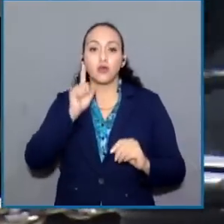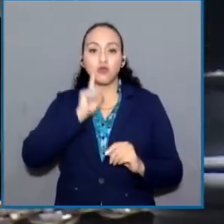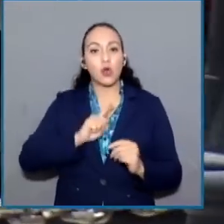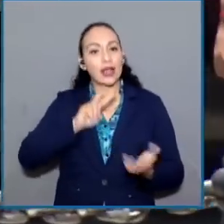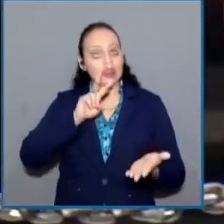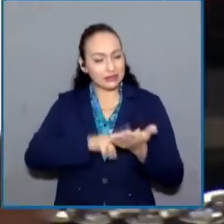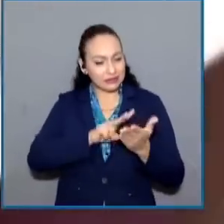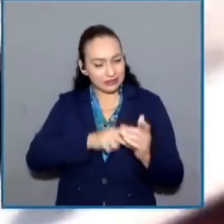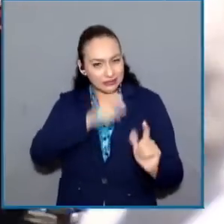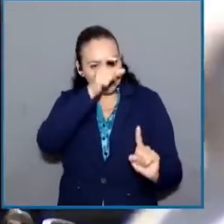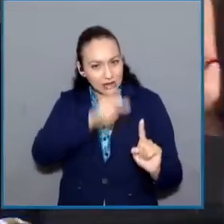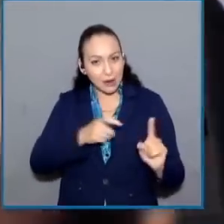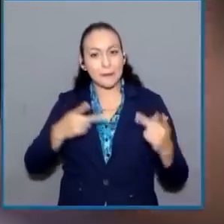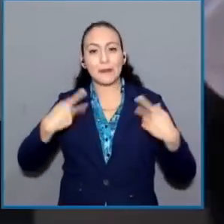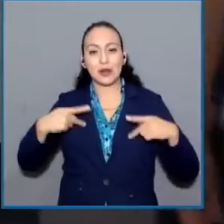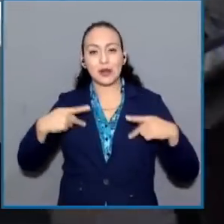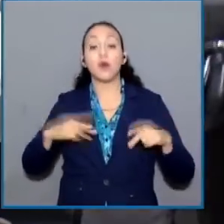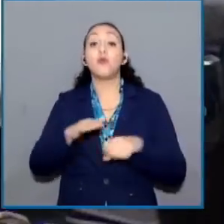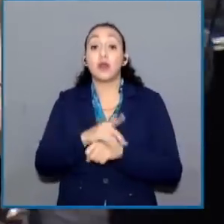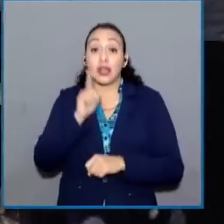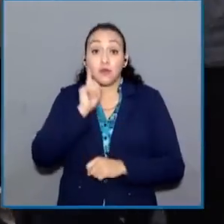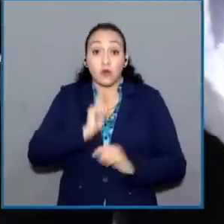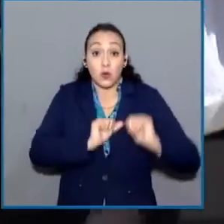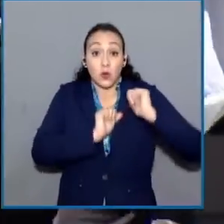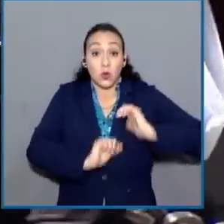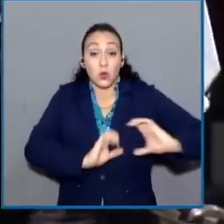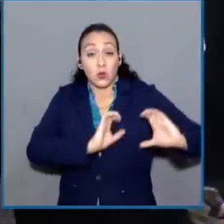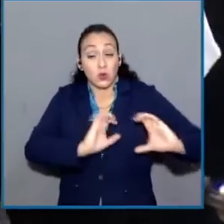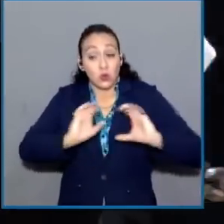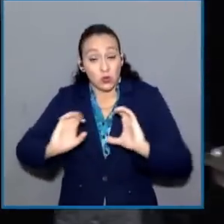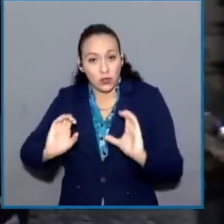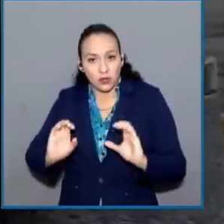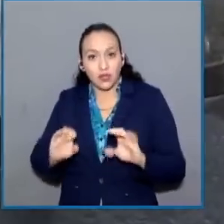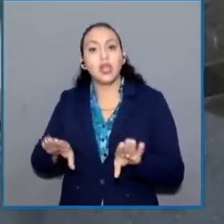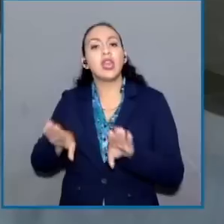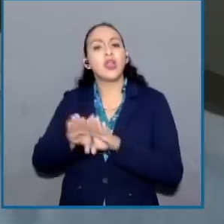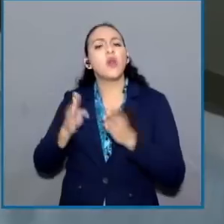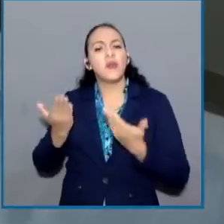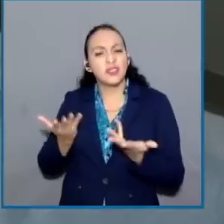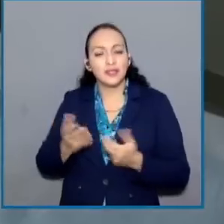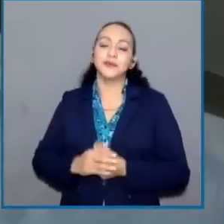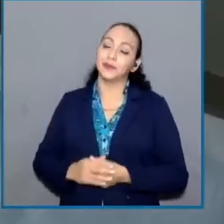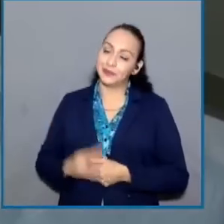de las personas cuidadoras a través de inversiones y estrategias fiscales justas.